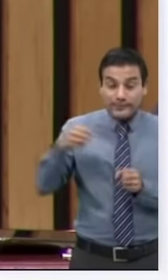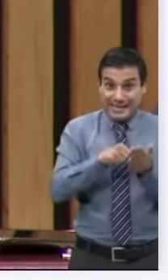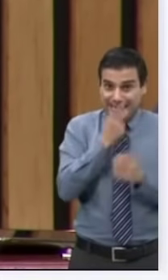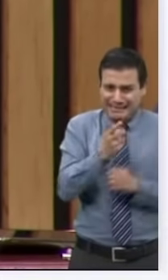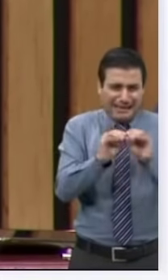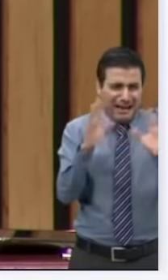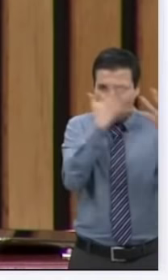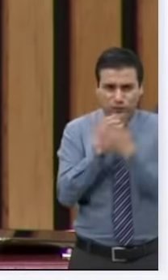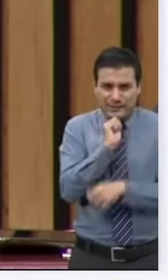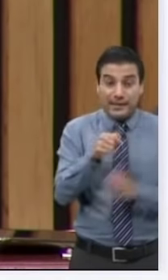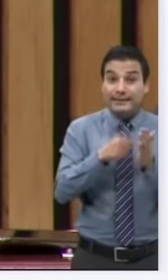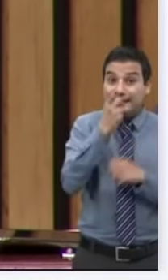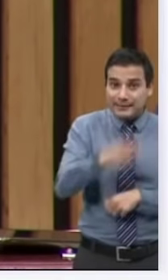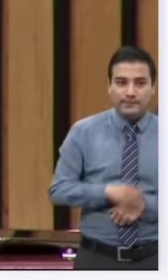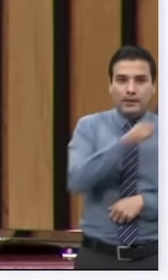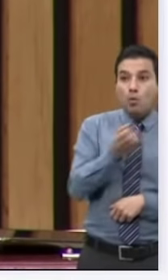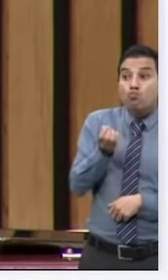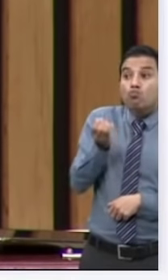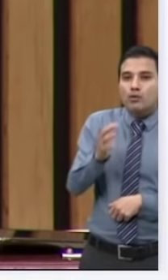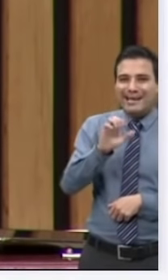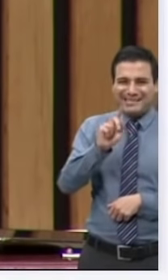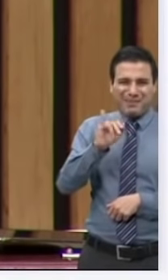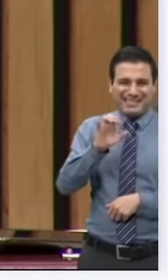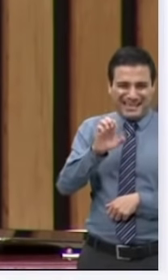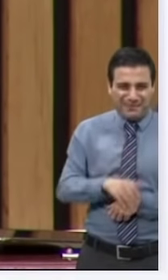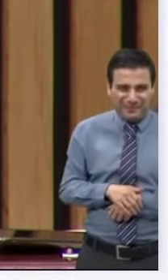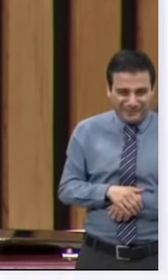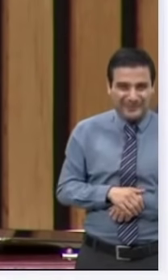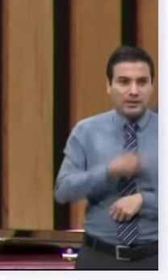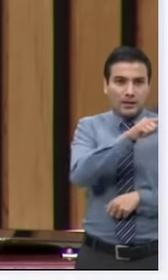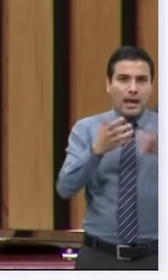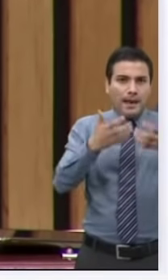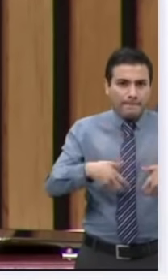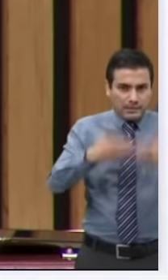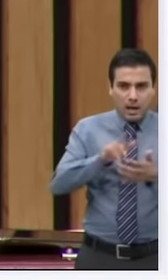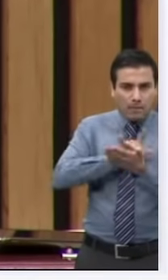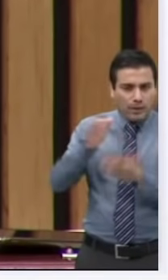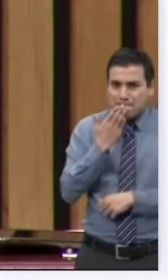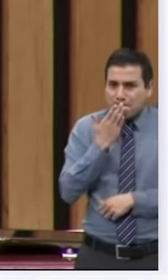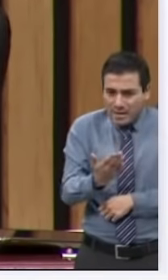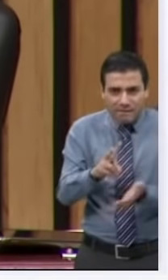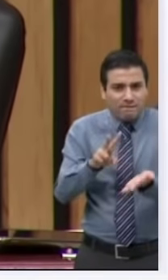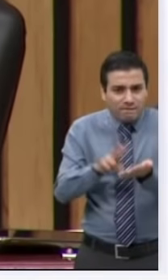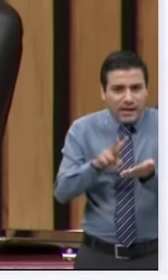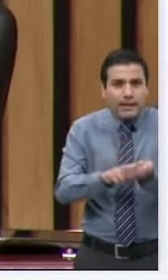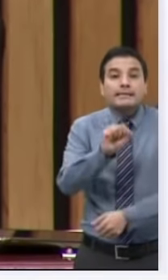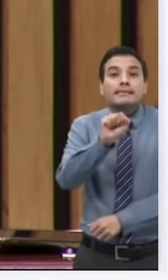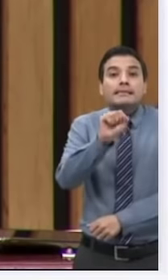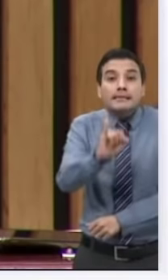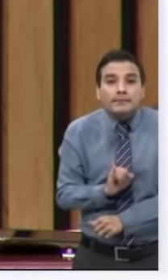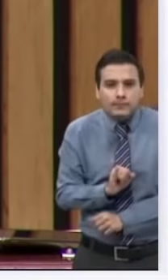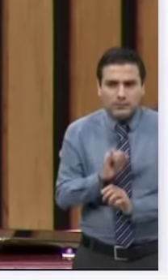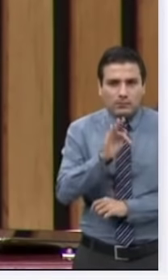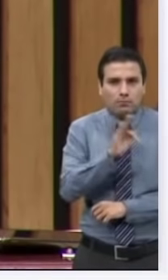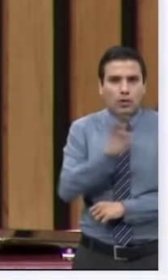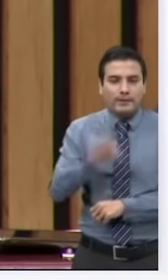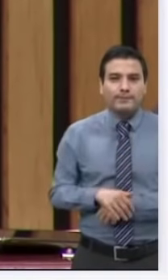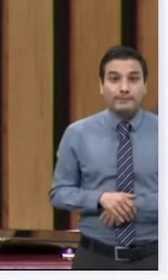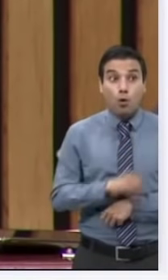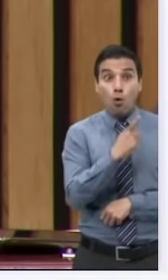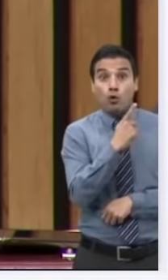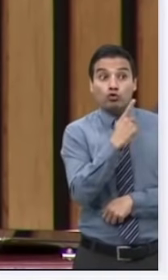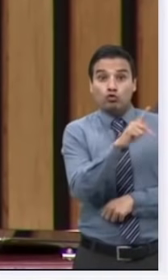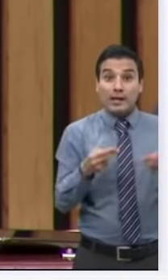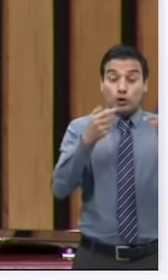en especie de una persona con actividad empresarial son válidas si siempre y cuando no aporten el giro de su